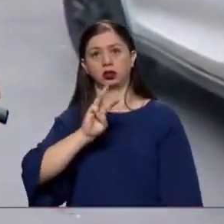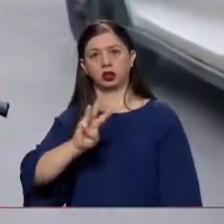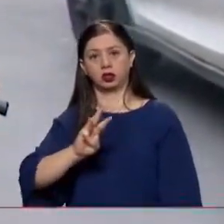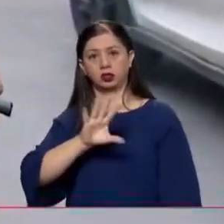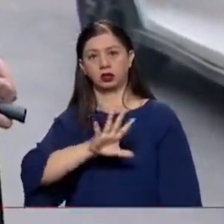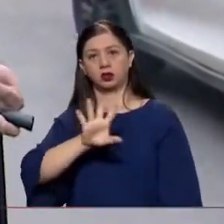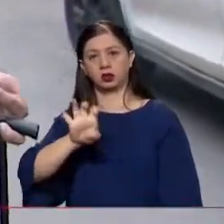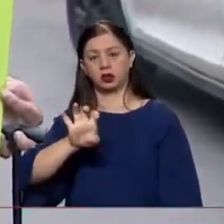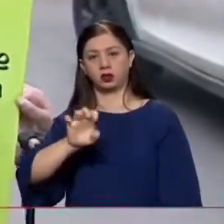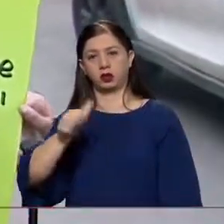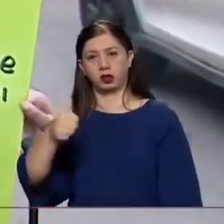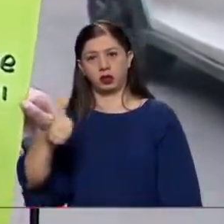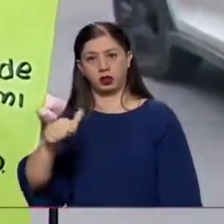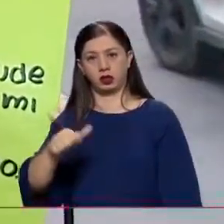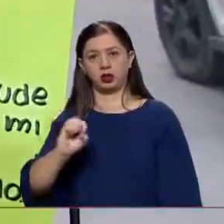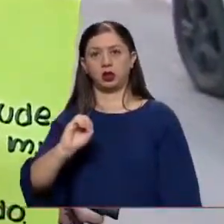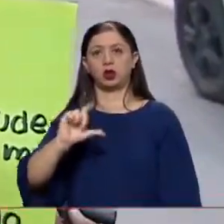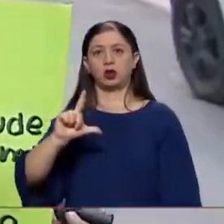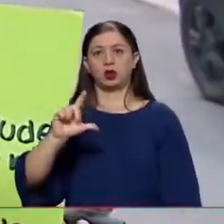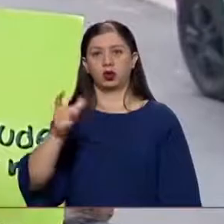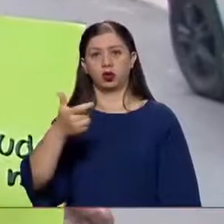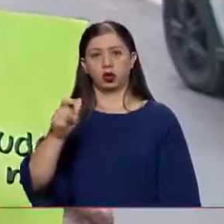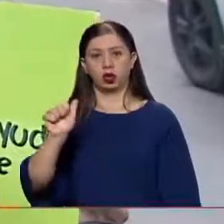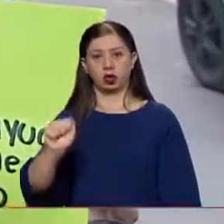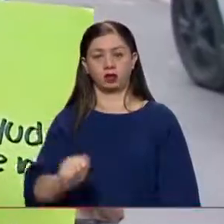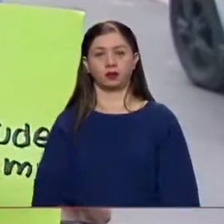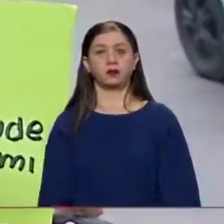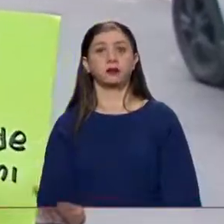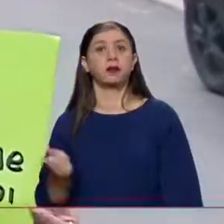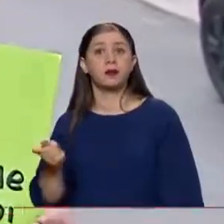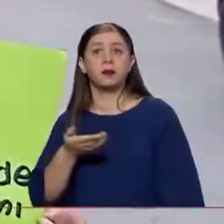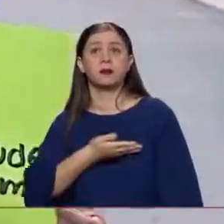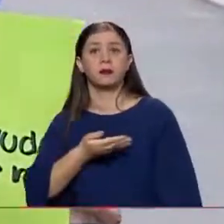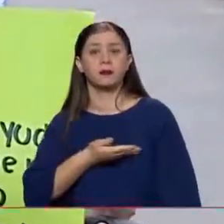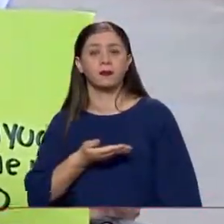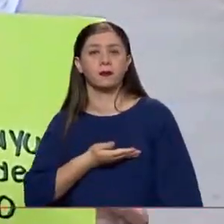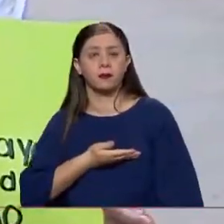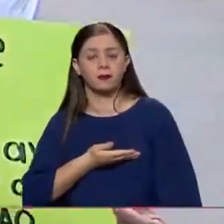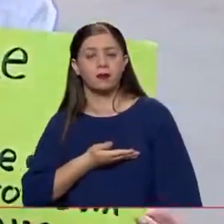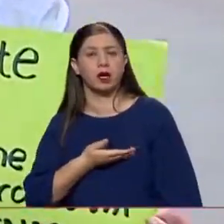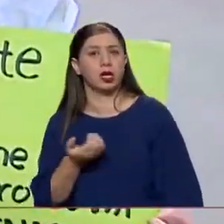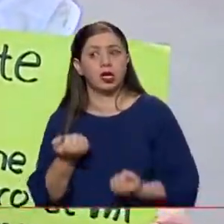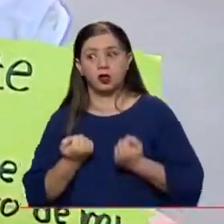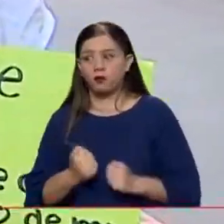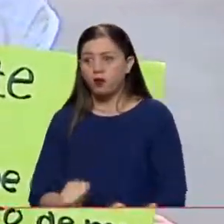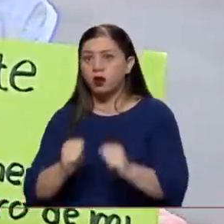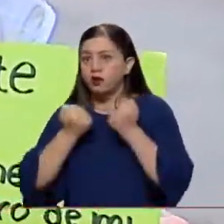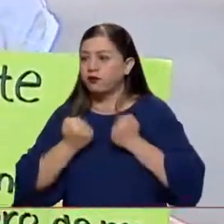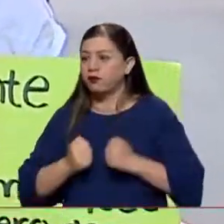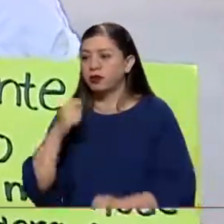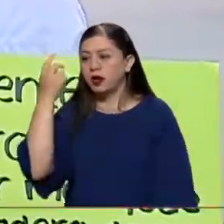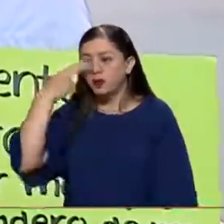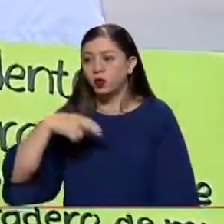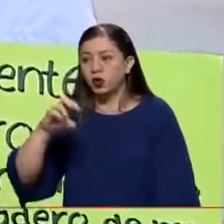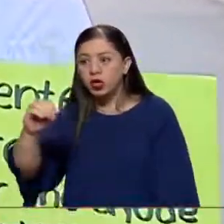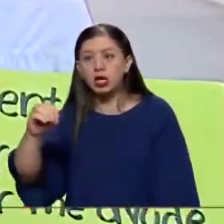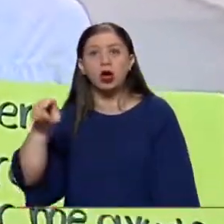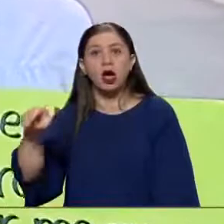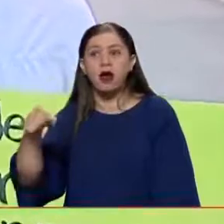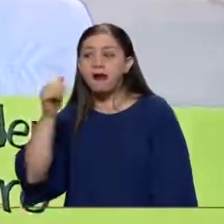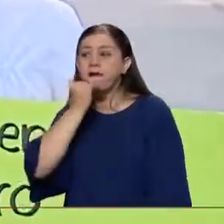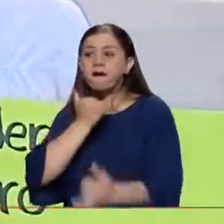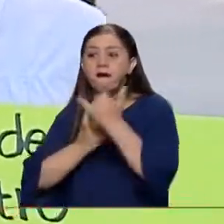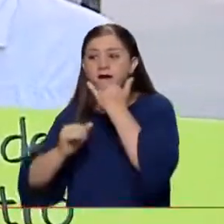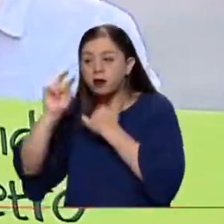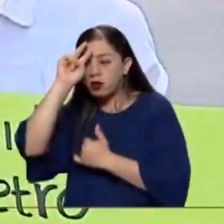317-683-5910, Olga Lucía Henao Tello. Bueno, y una madre, pues en este caso, haría lo que fuera por un hijo, así ese hijo haya cometido errores.